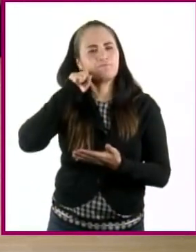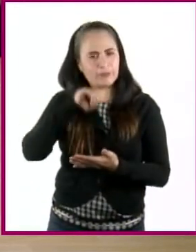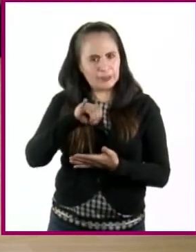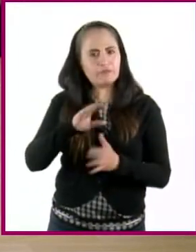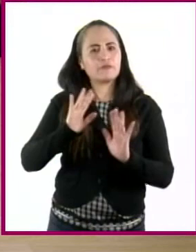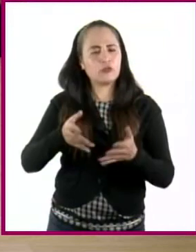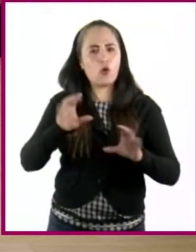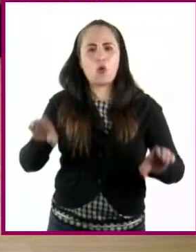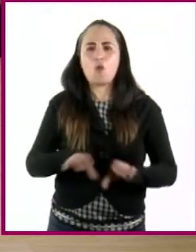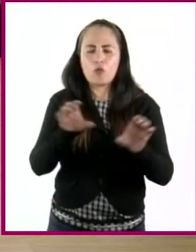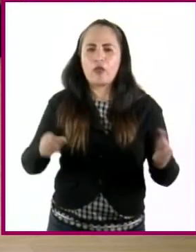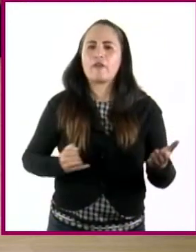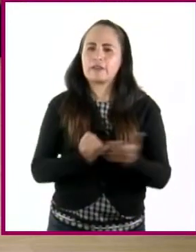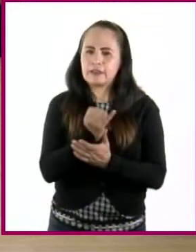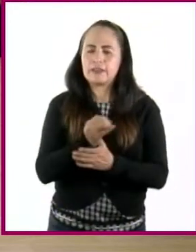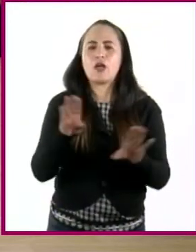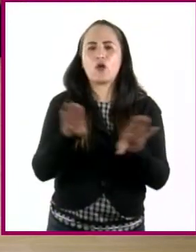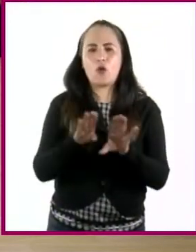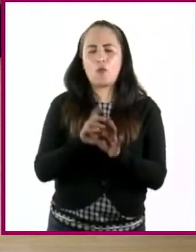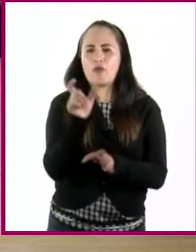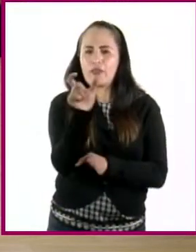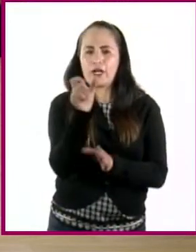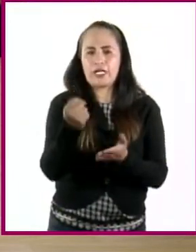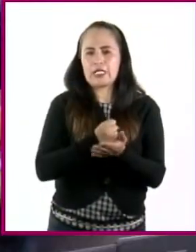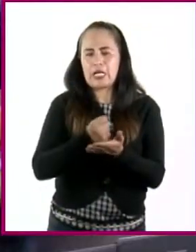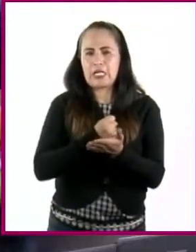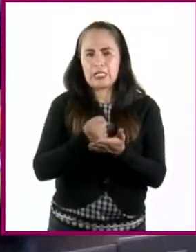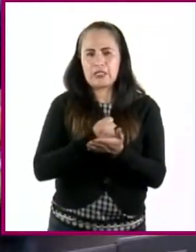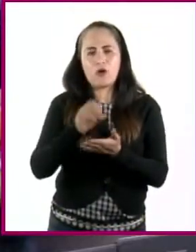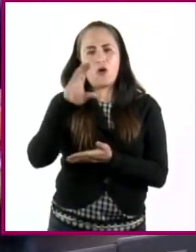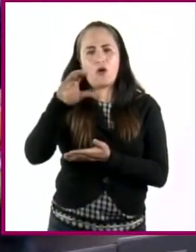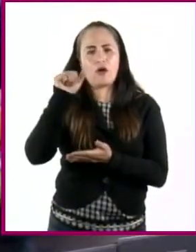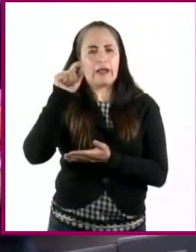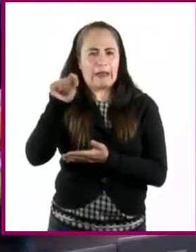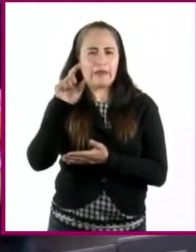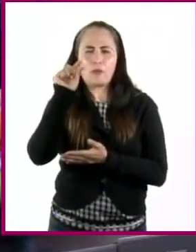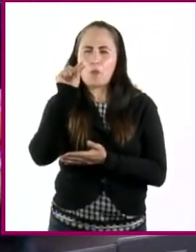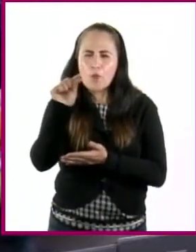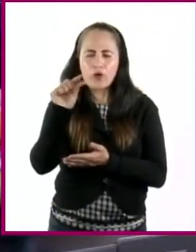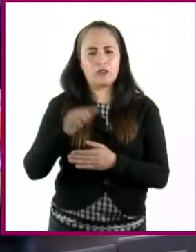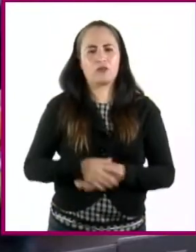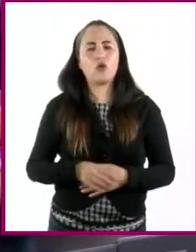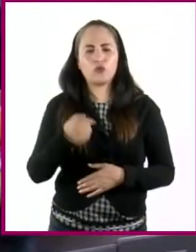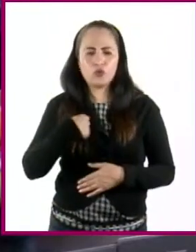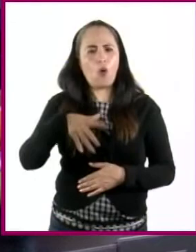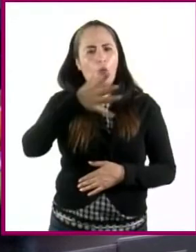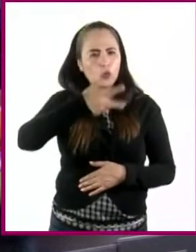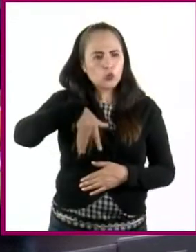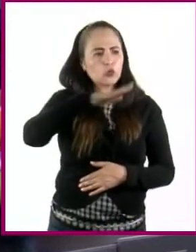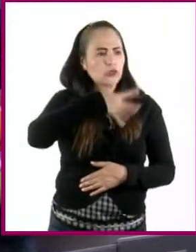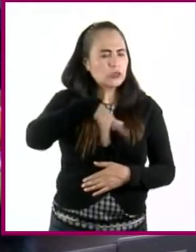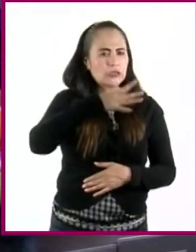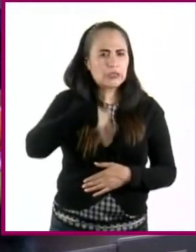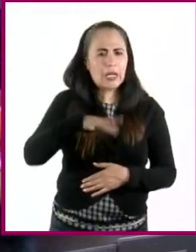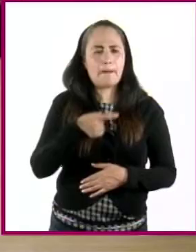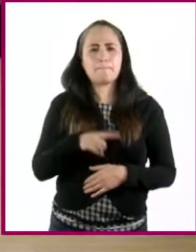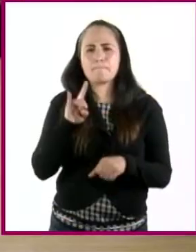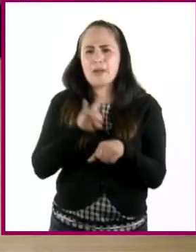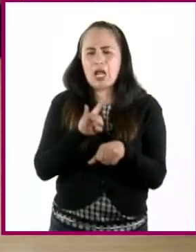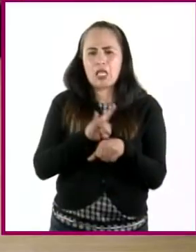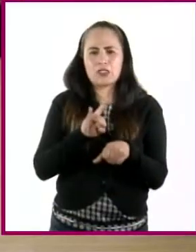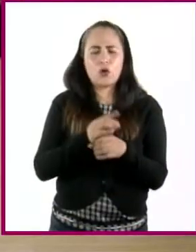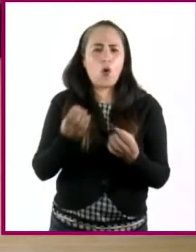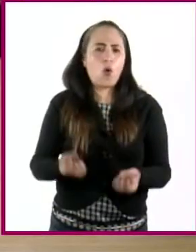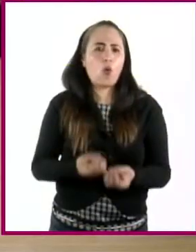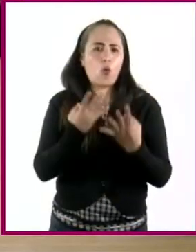una computadora usando una tarjeta de crédito que tiene un CAT muy bajo. Ya estuve buscando las opciones y con el simulador vi cuánto